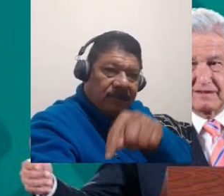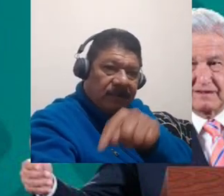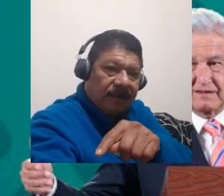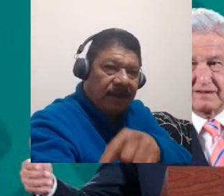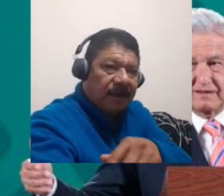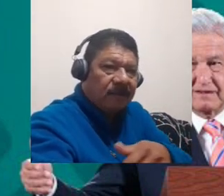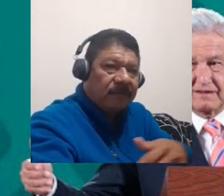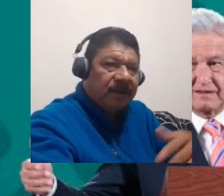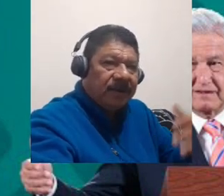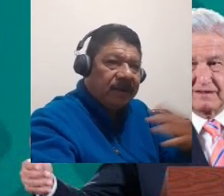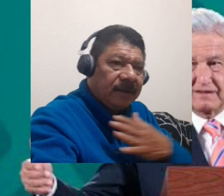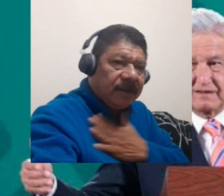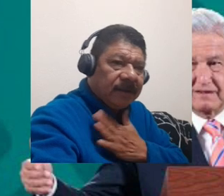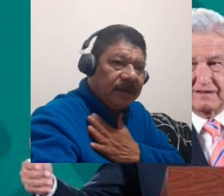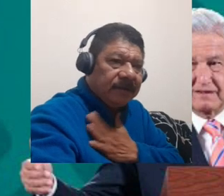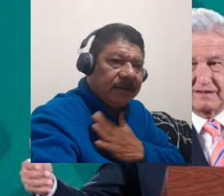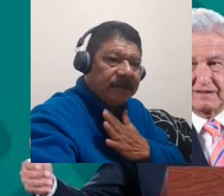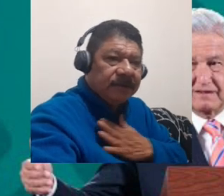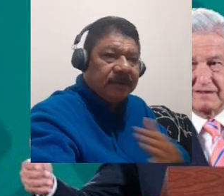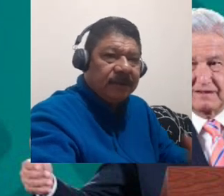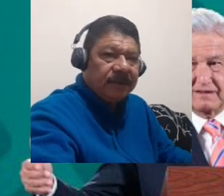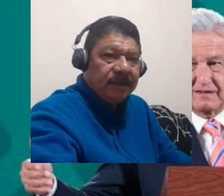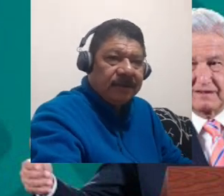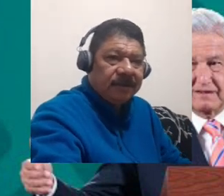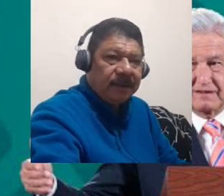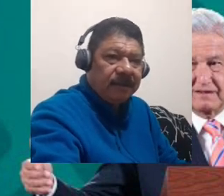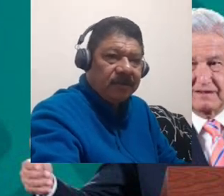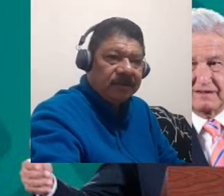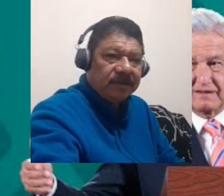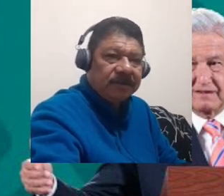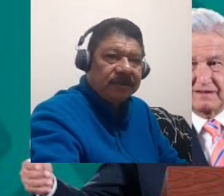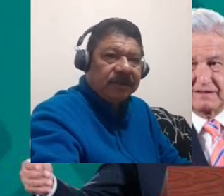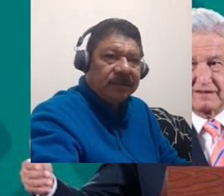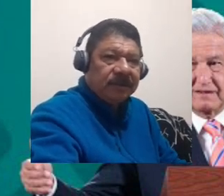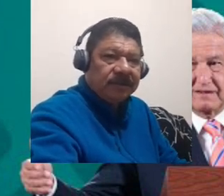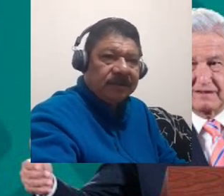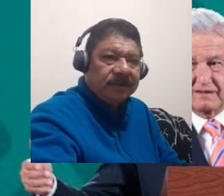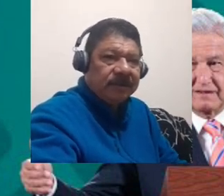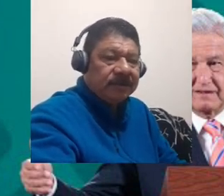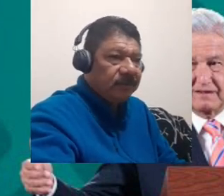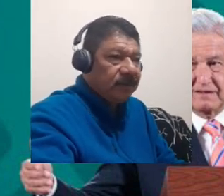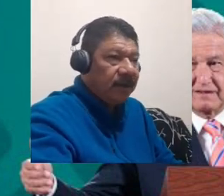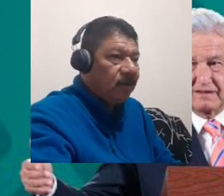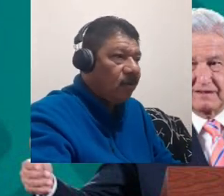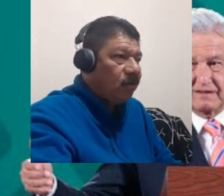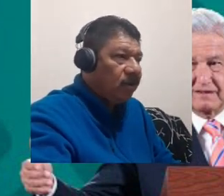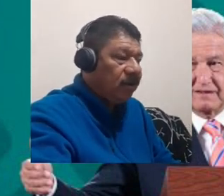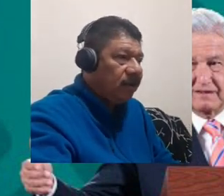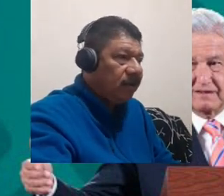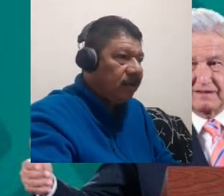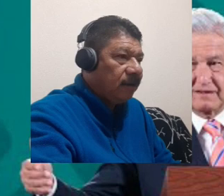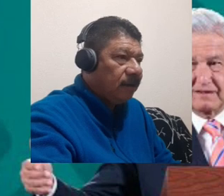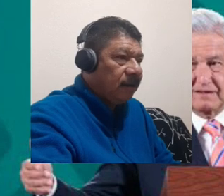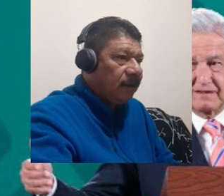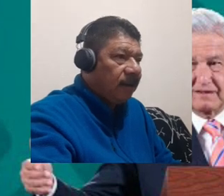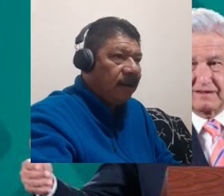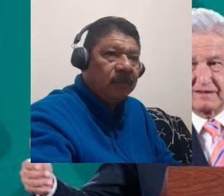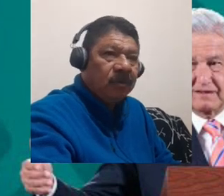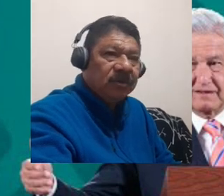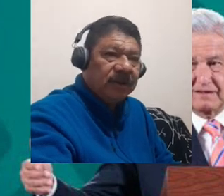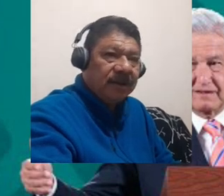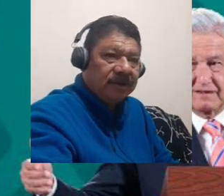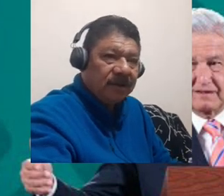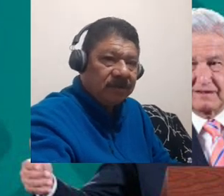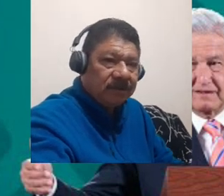like, den la campanita. Gracias. Seguimos. Vamos a escuchar hoy